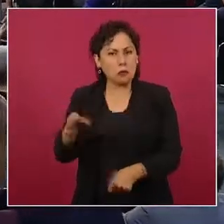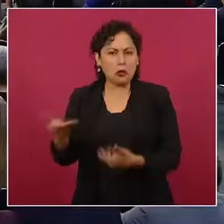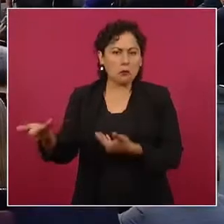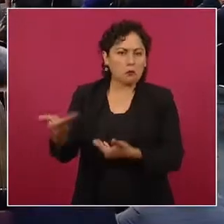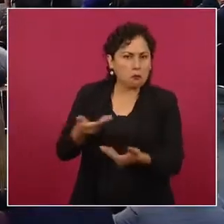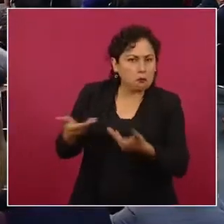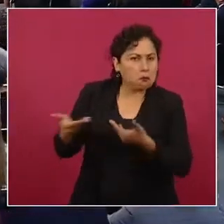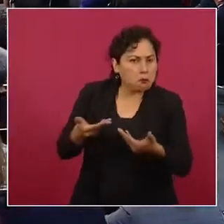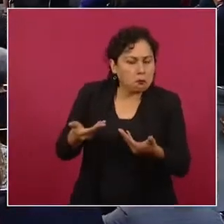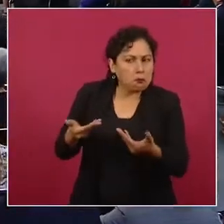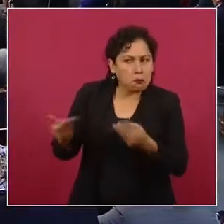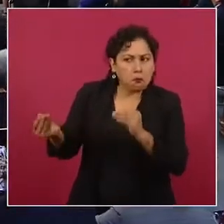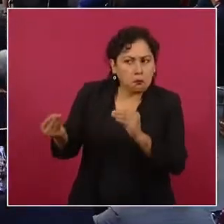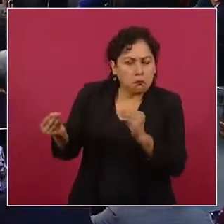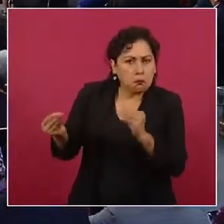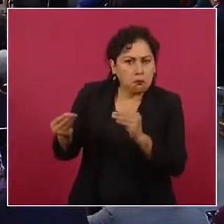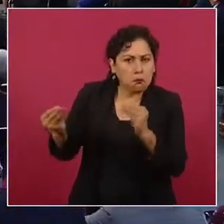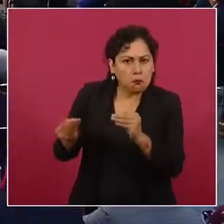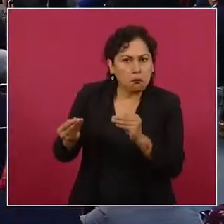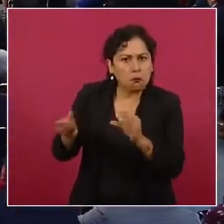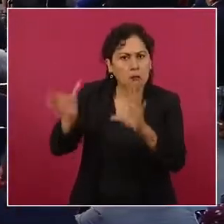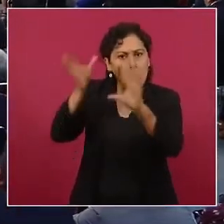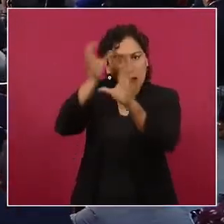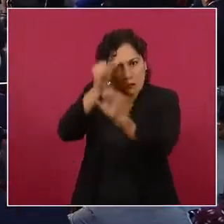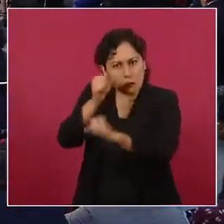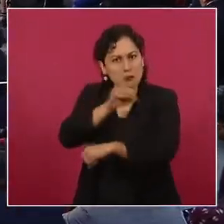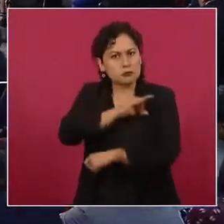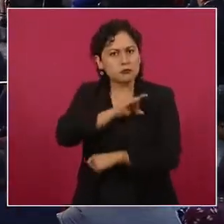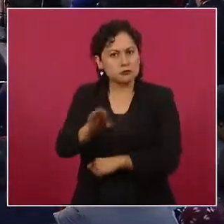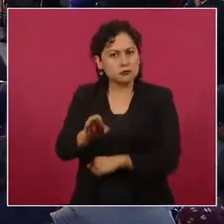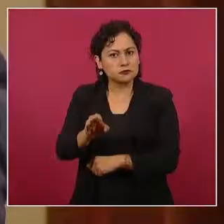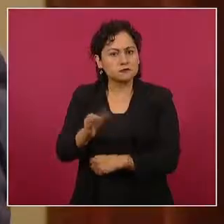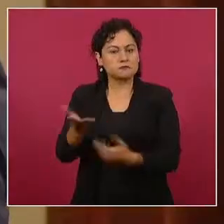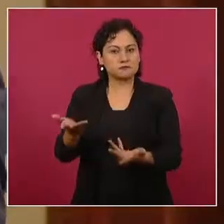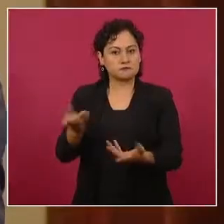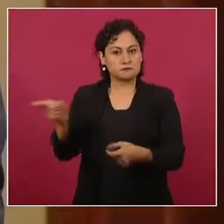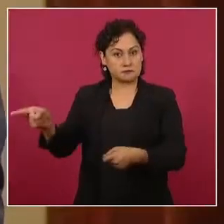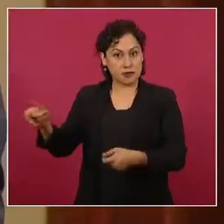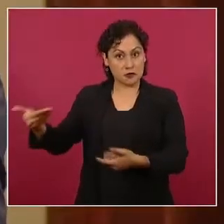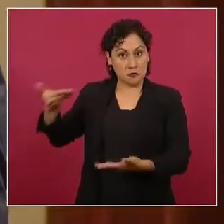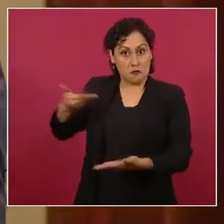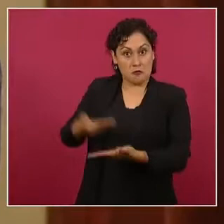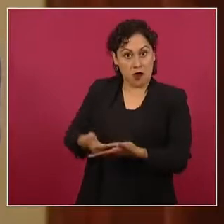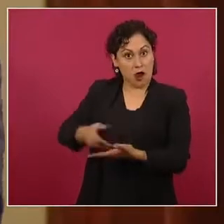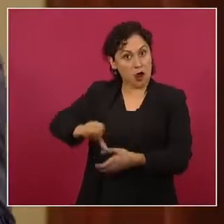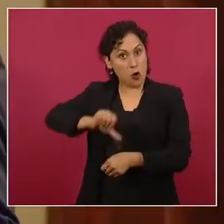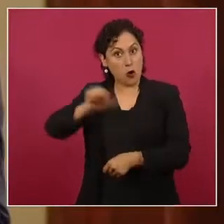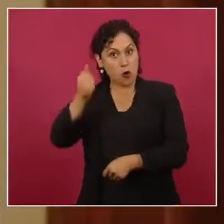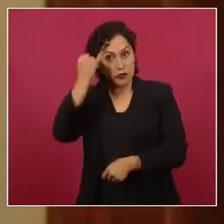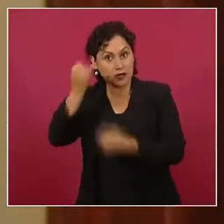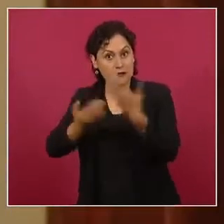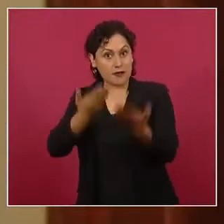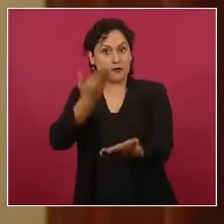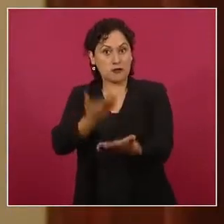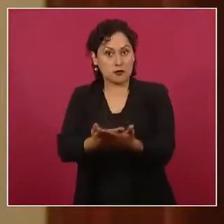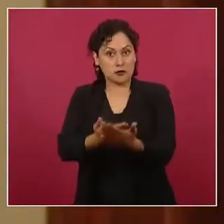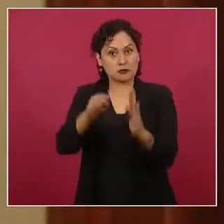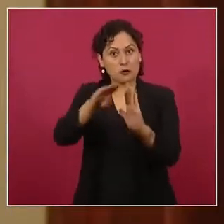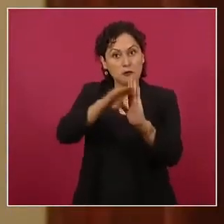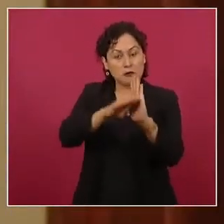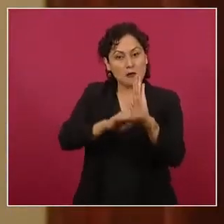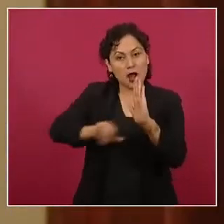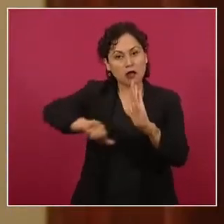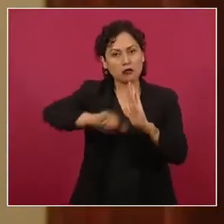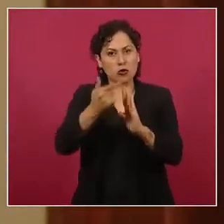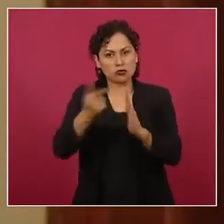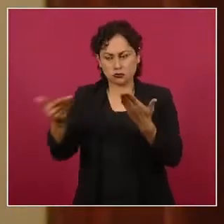nosotros. Atendimos los 12 puntos establecidos en su contrapropuesta. Se incorporaron al dictamen que